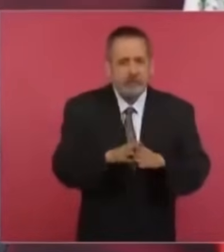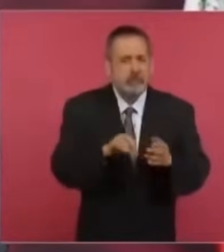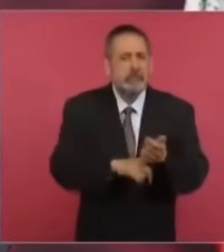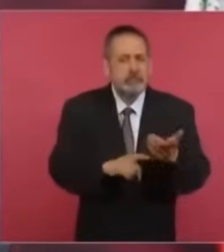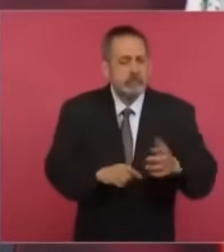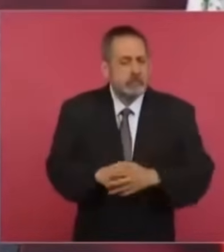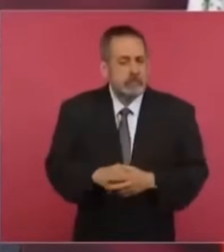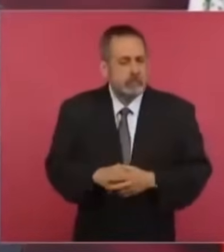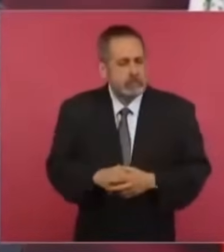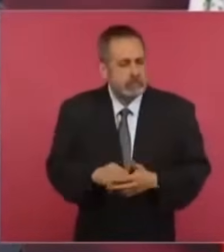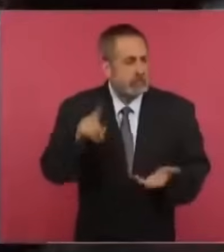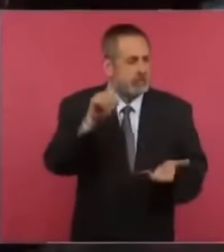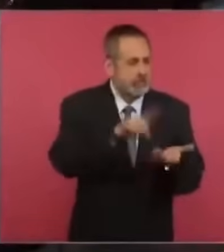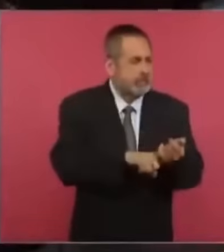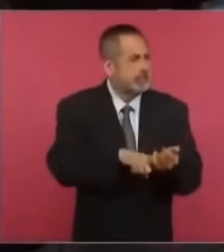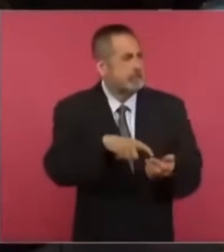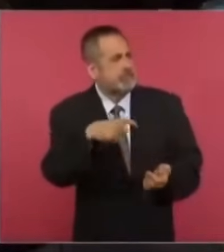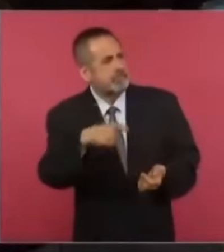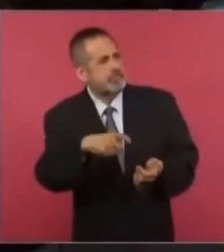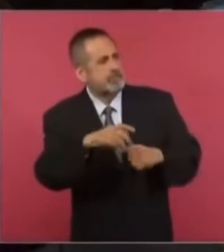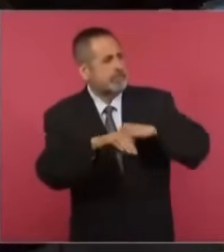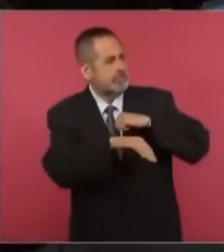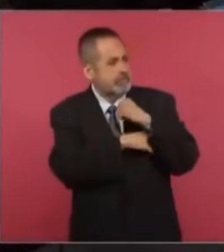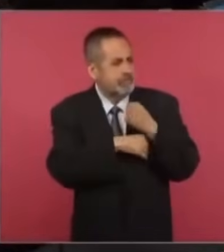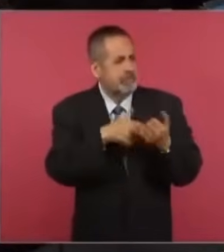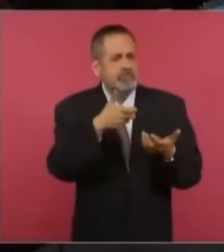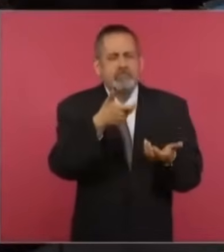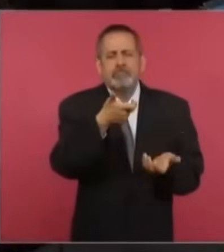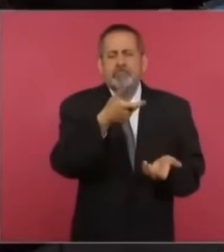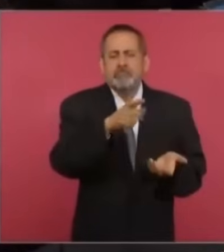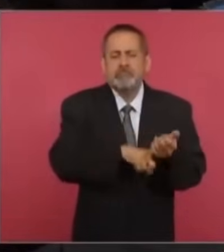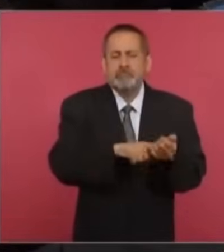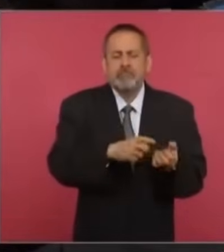cuál es el patrimonio que tienen los